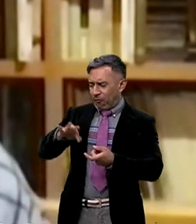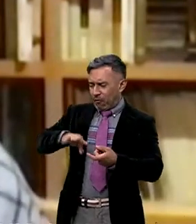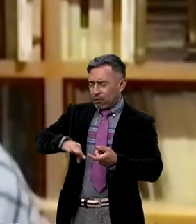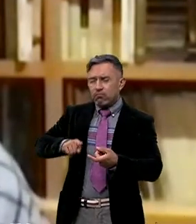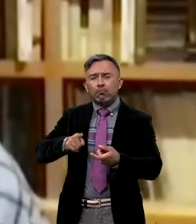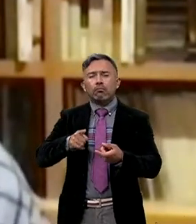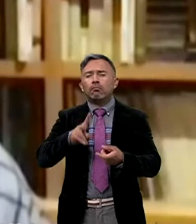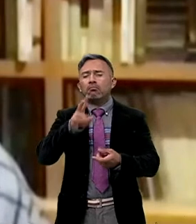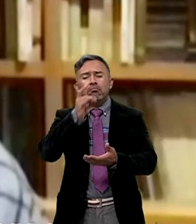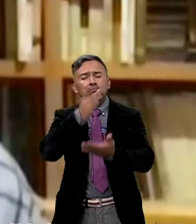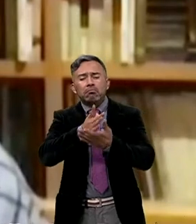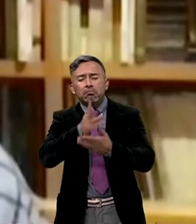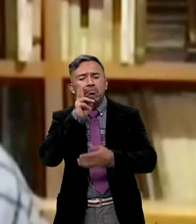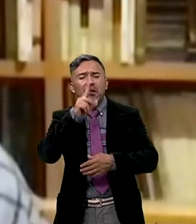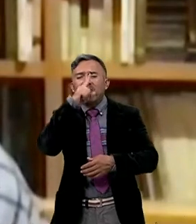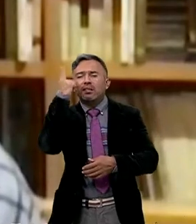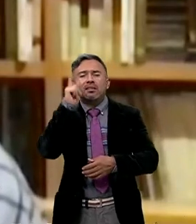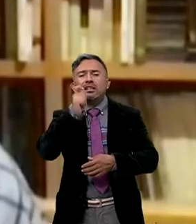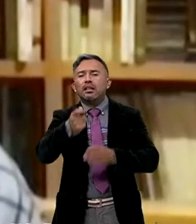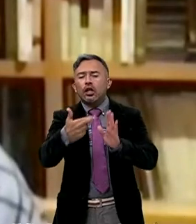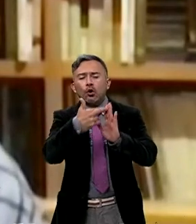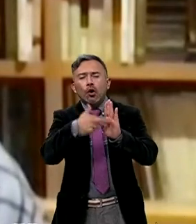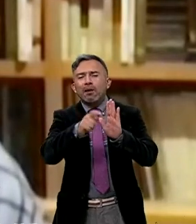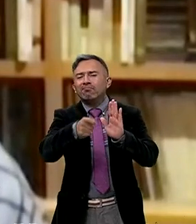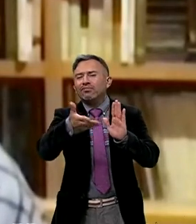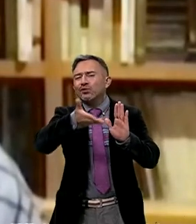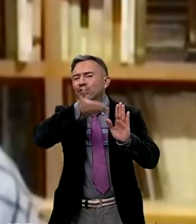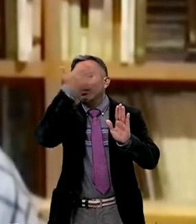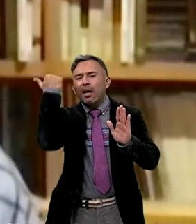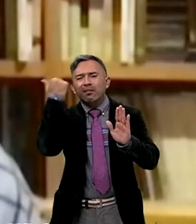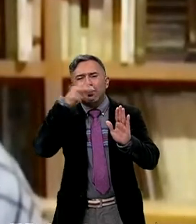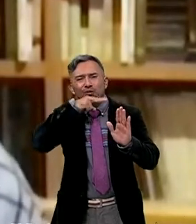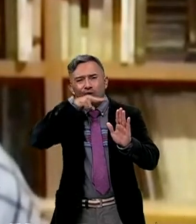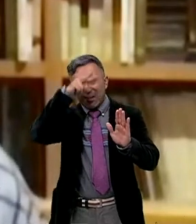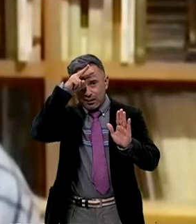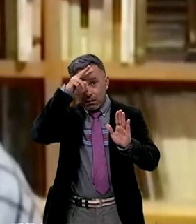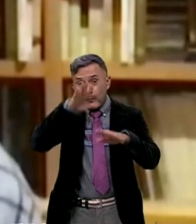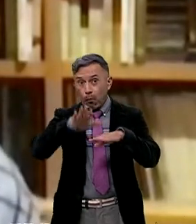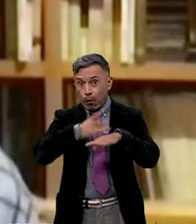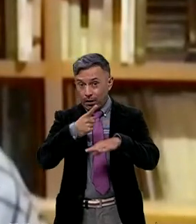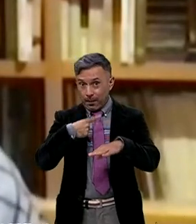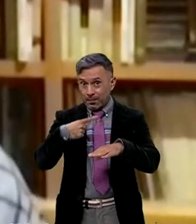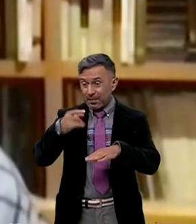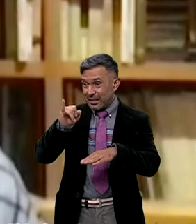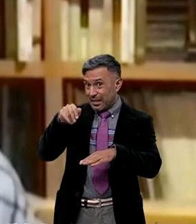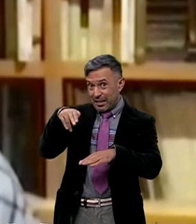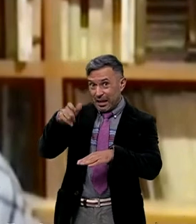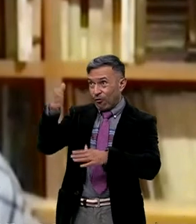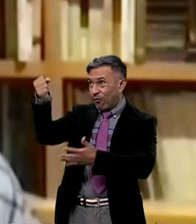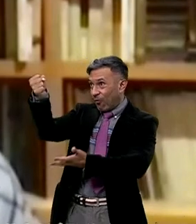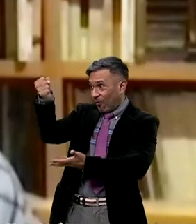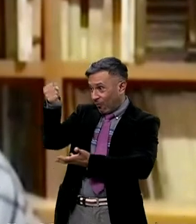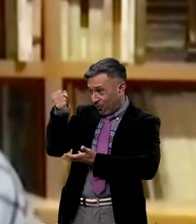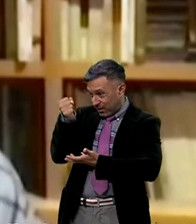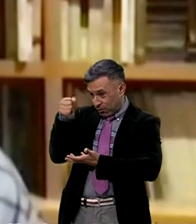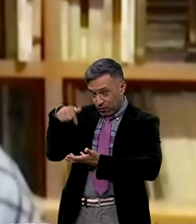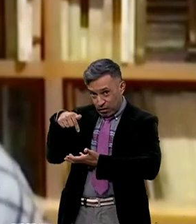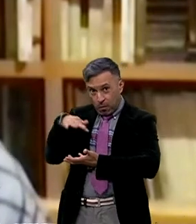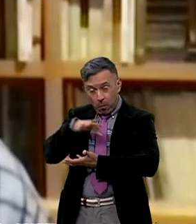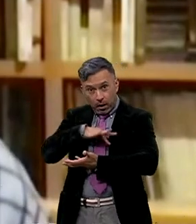normas porque el presupuesto de proyectos que solicite el ine nunca va a capítulo